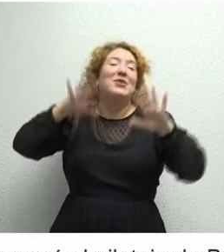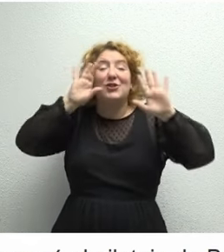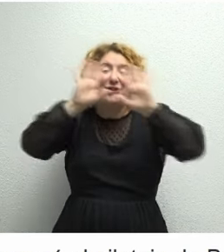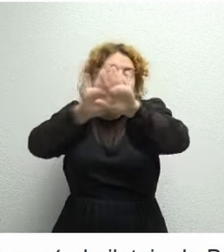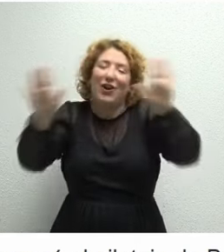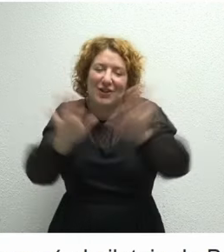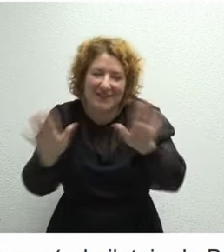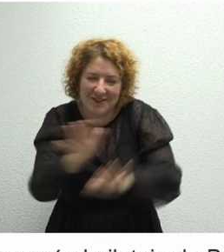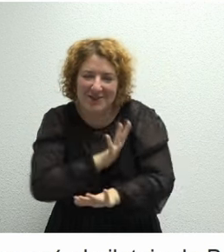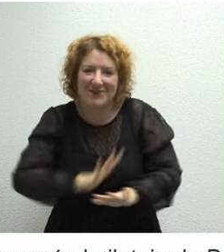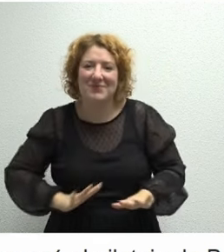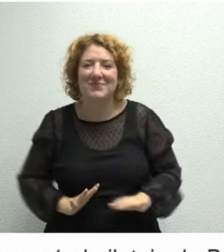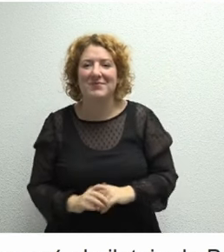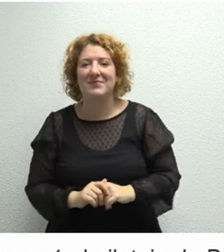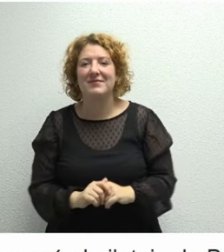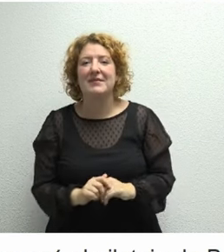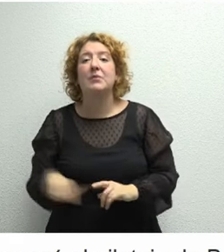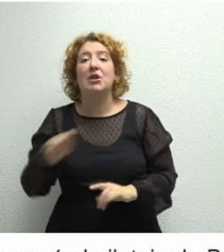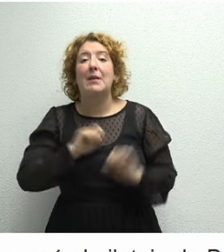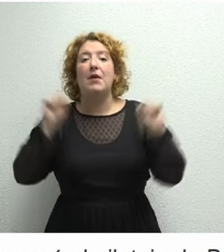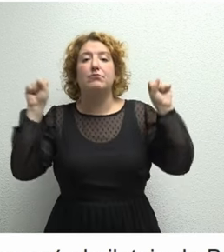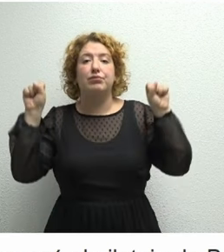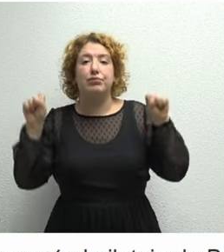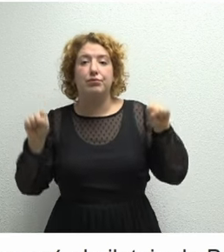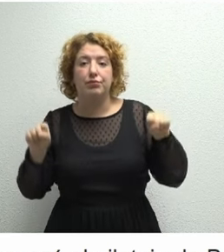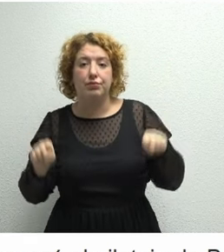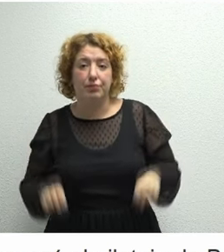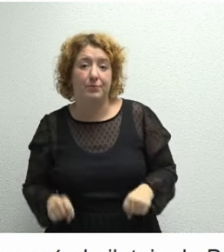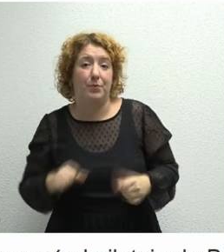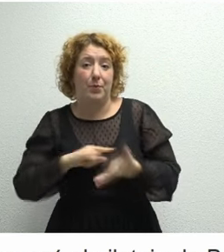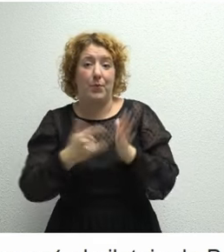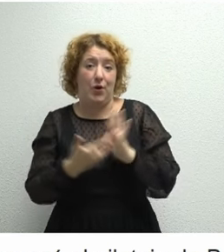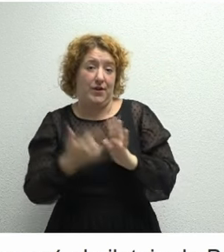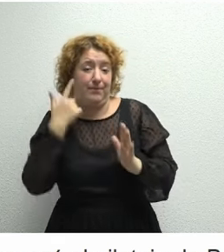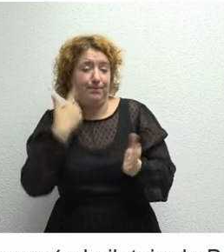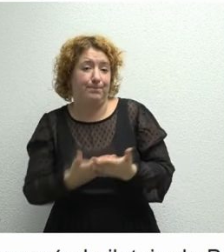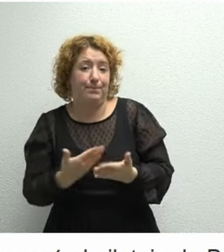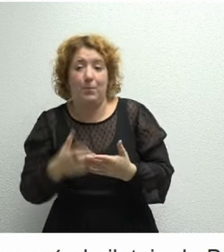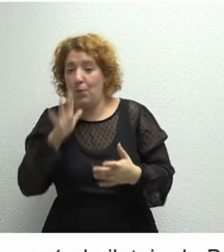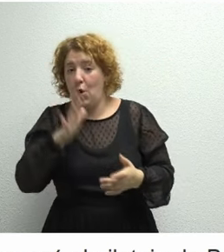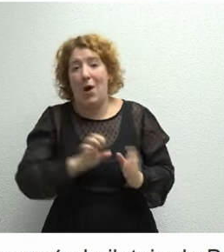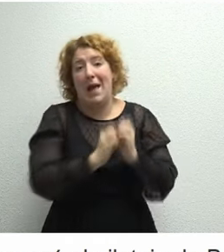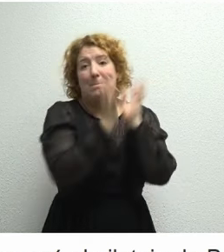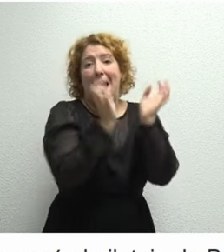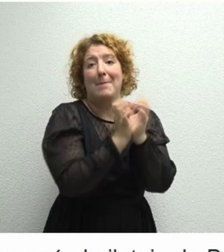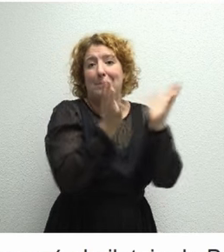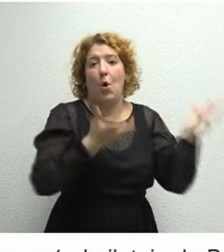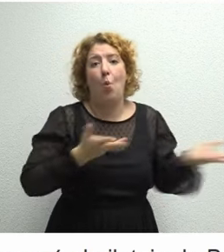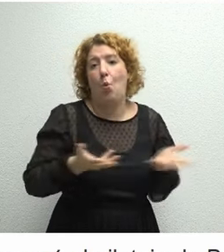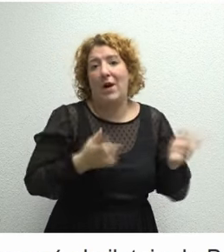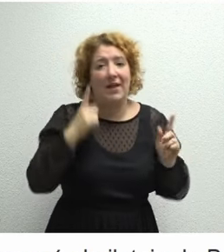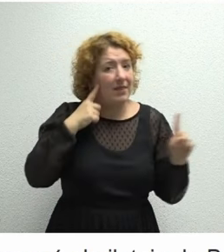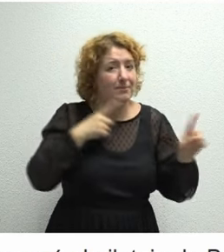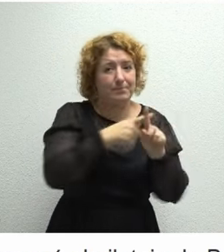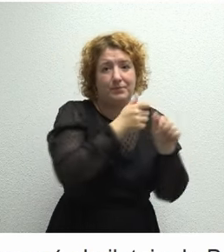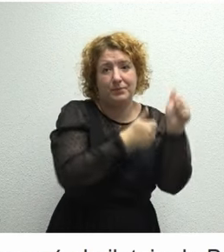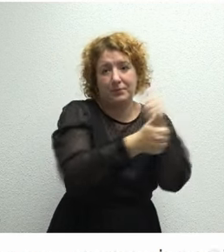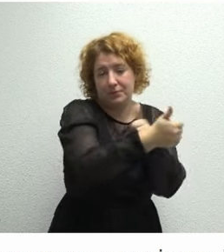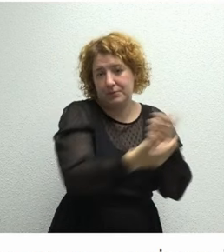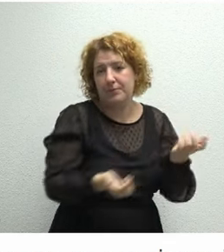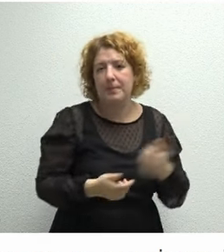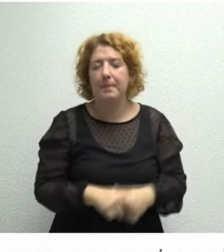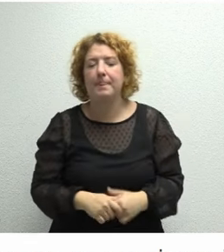También eso nos ralentizó mucho vale ralentizó mucho porque evidentemente la la urgencia era otra y y pues